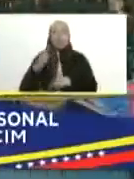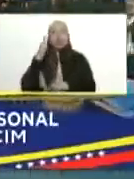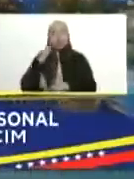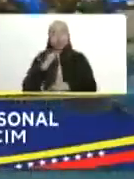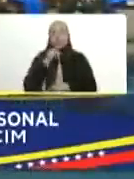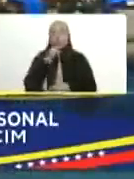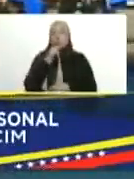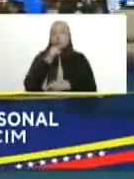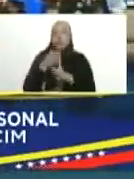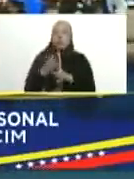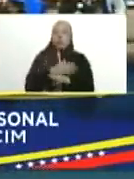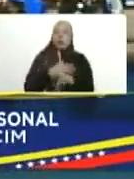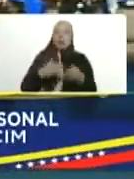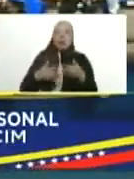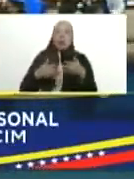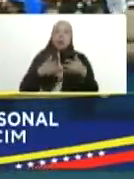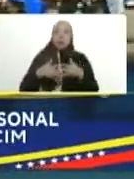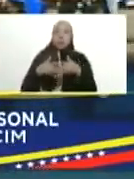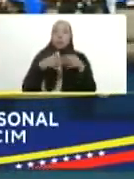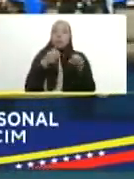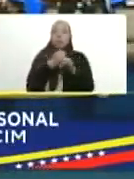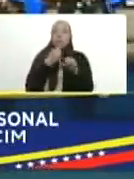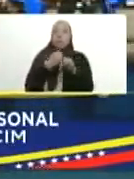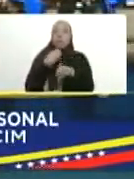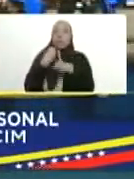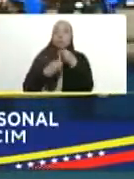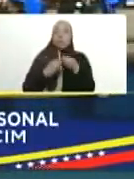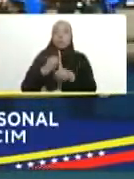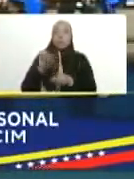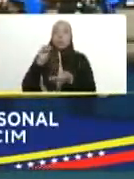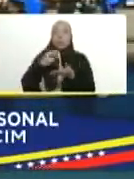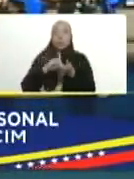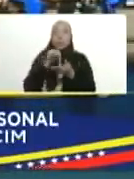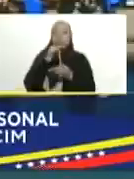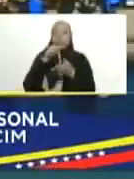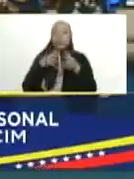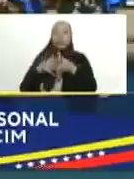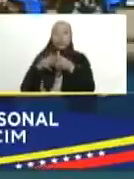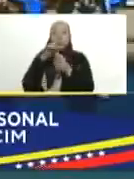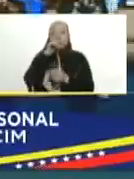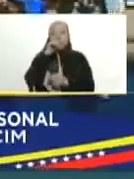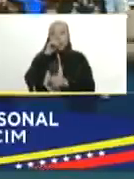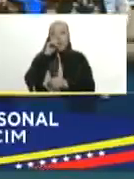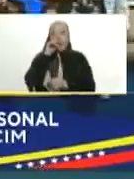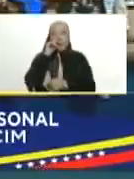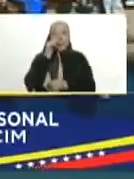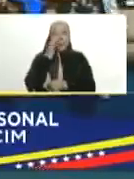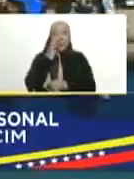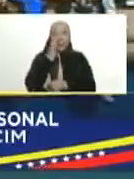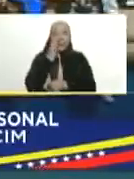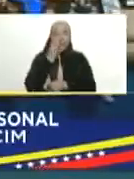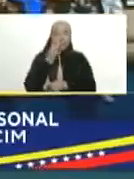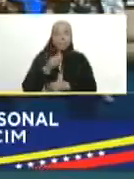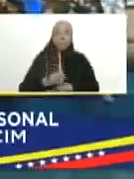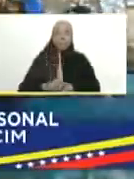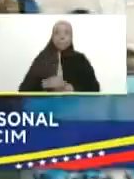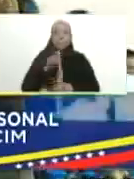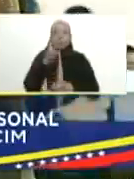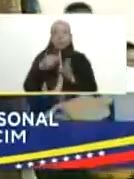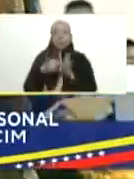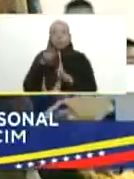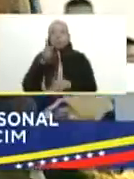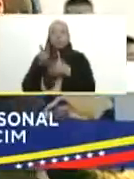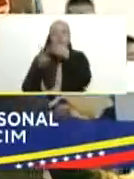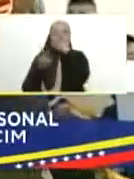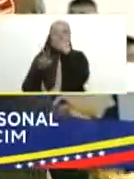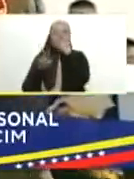y antiimperialista como parte de la conmemoración del Día del Ejército Bolivariano y de los 202 años